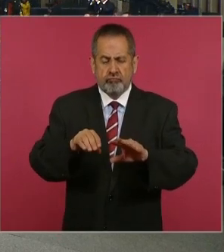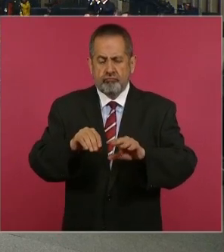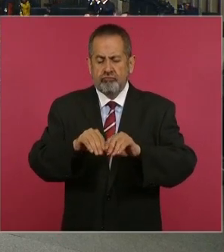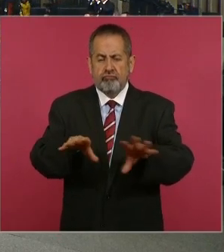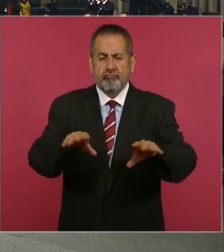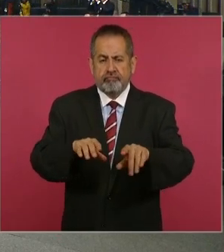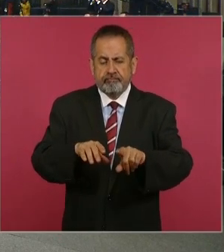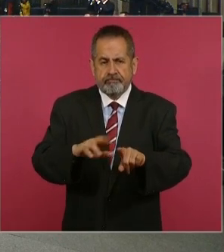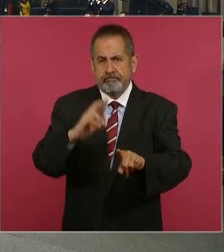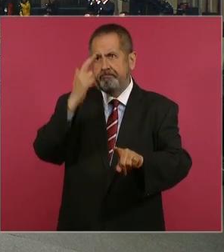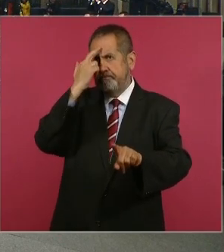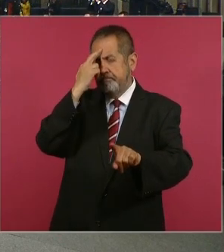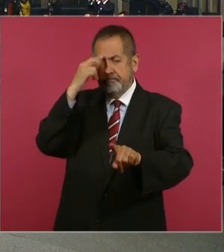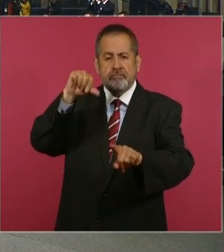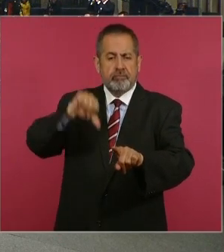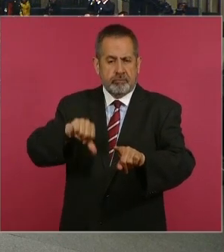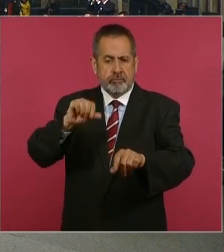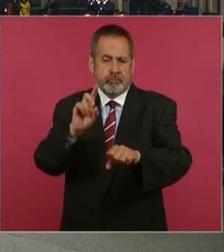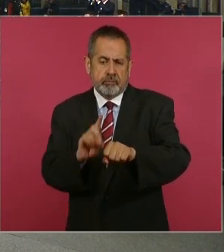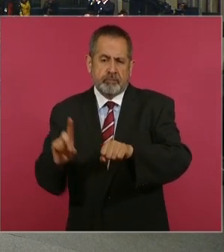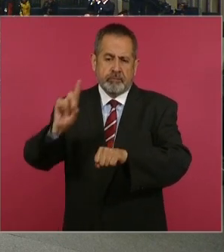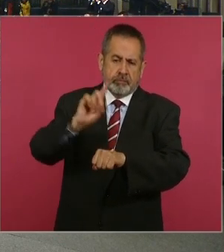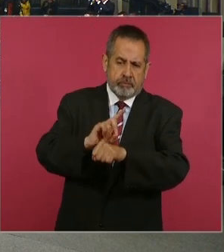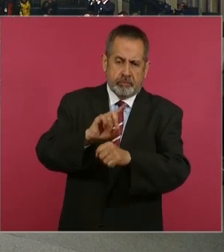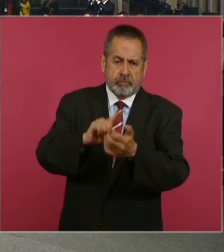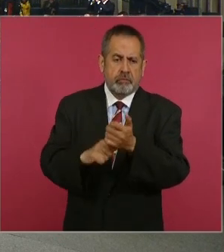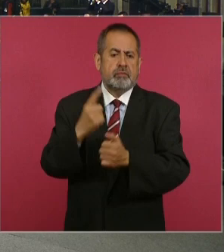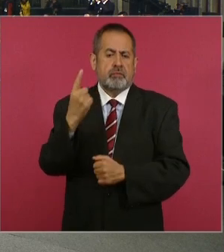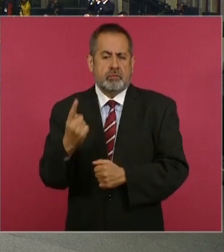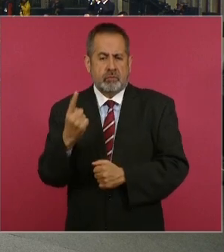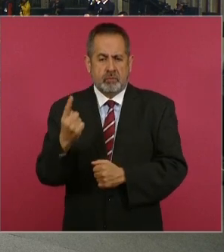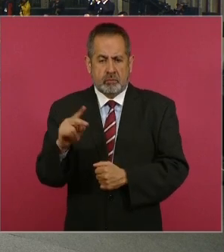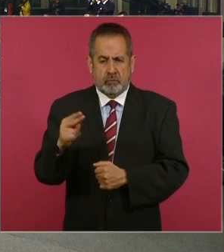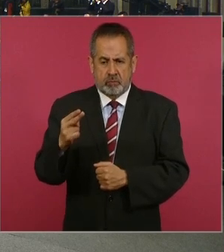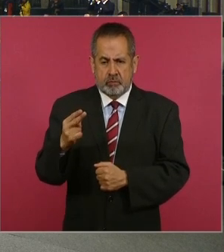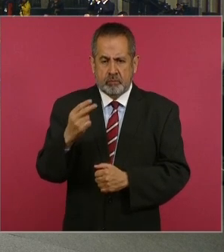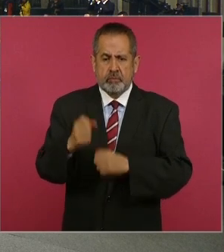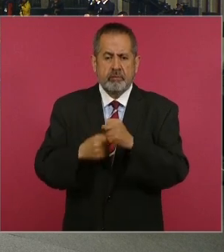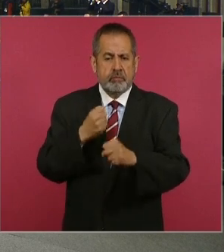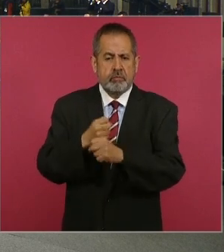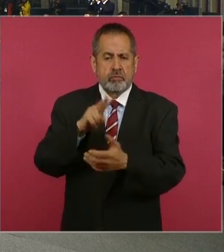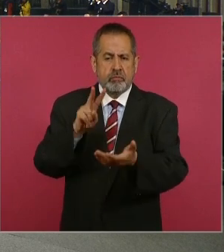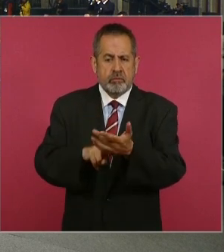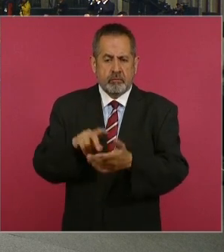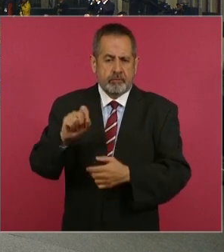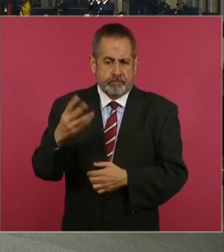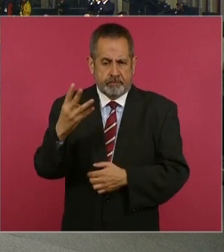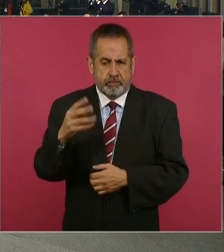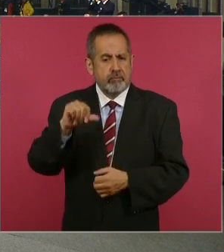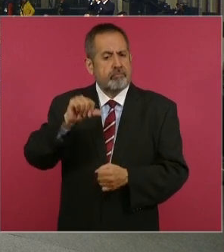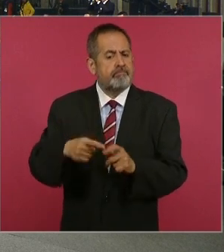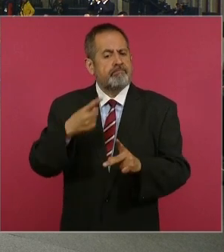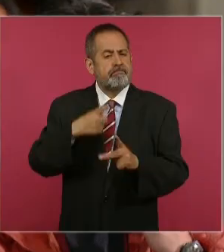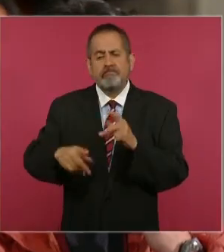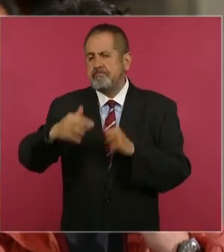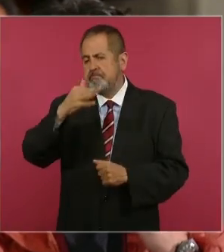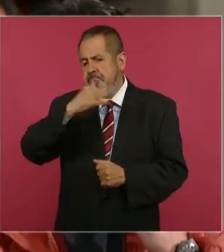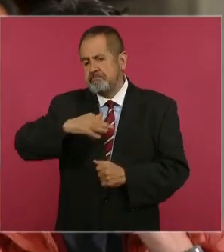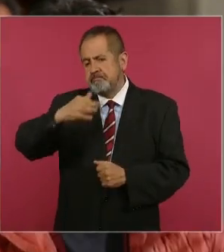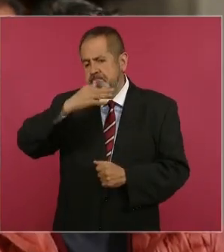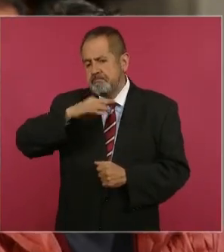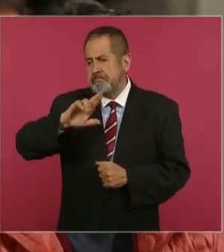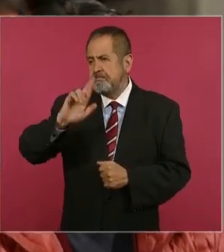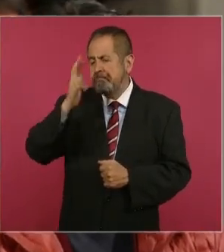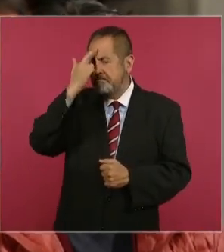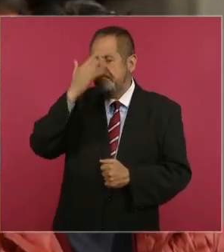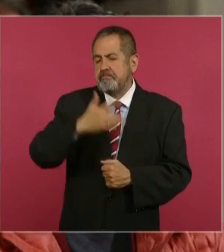recordándonos que hoy es día primero de noviembre del 2024 y hoy inician las festividades con motivo